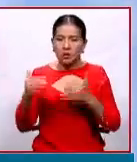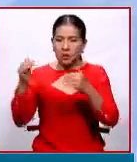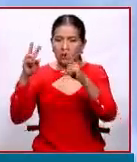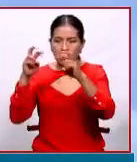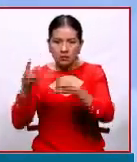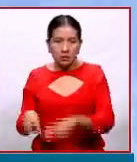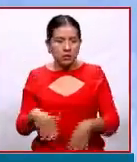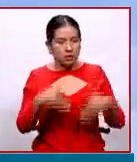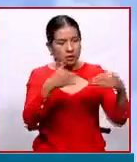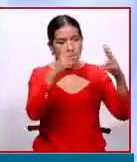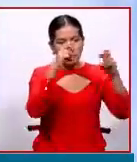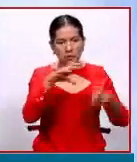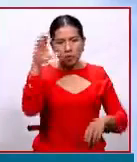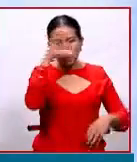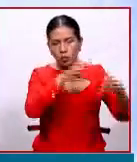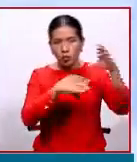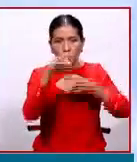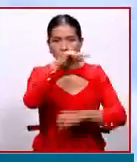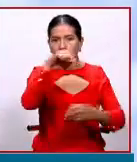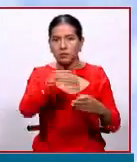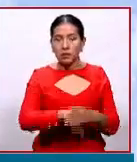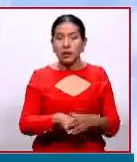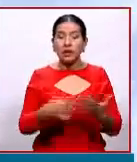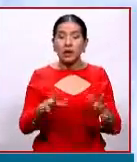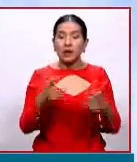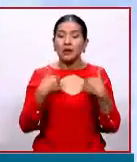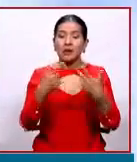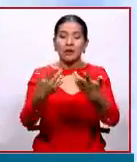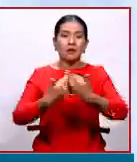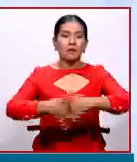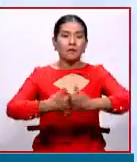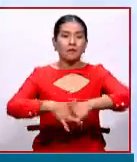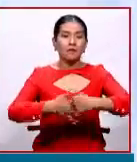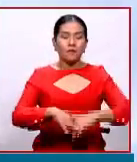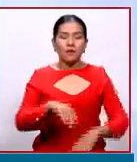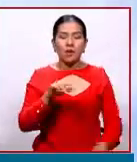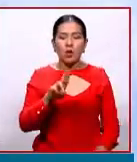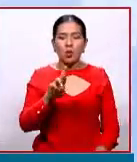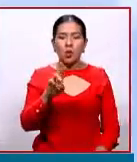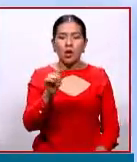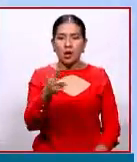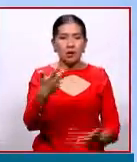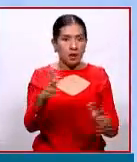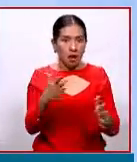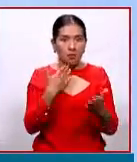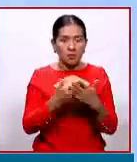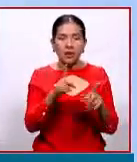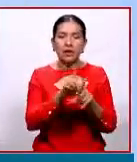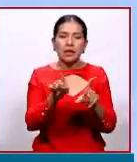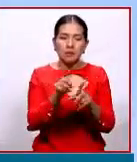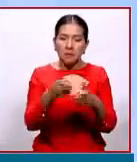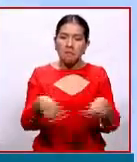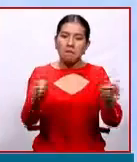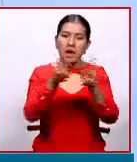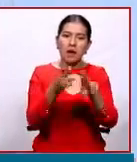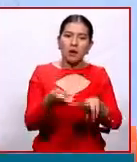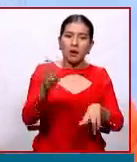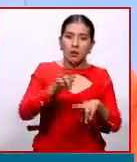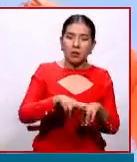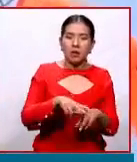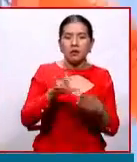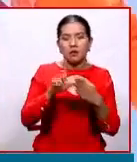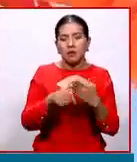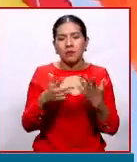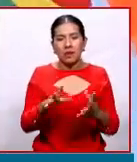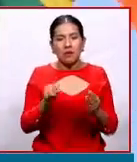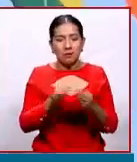la cadena. Tenemos una planta de urea en cuanto a lo que es industrialización, que está generándole valores agregados a nuestro gas